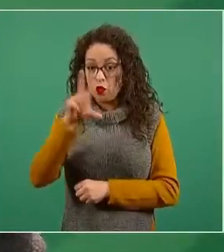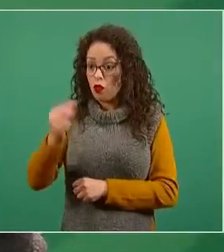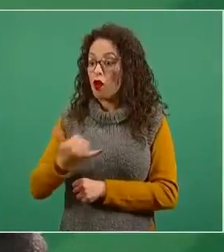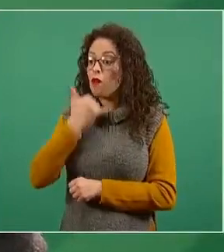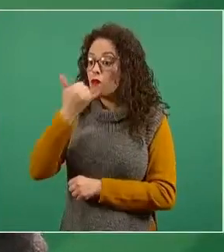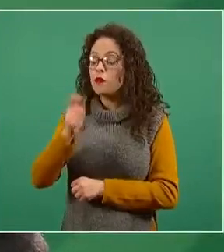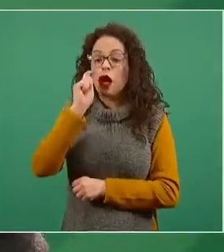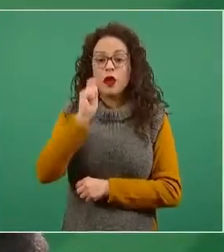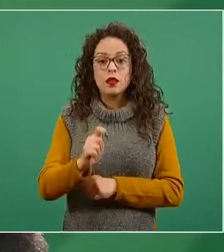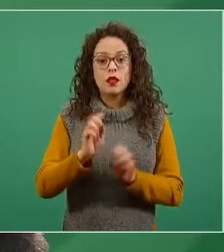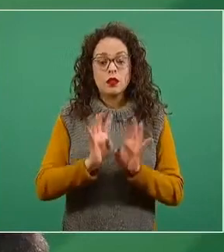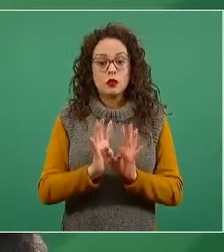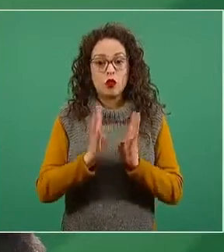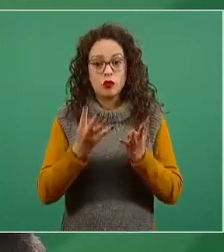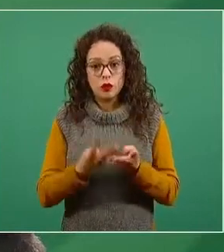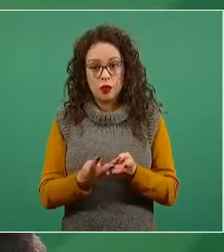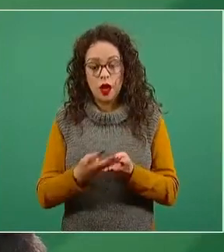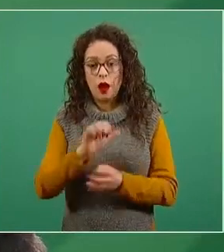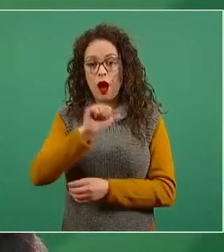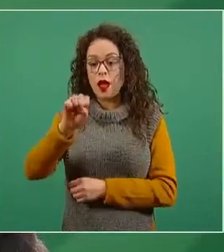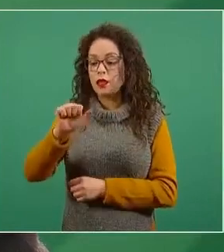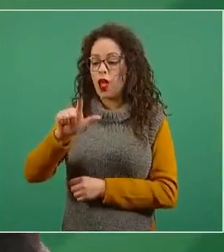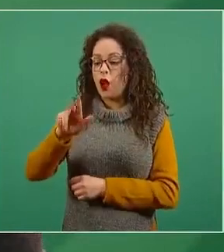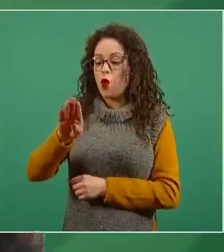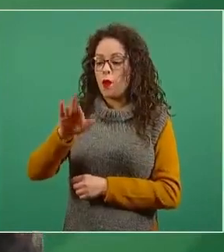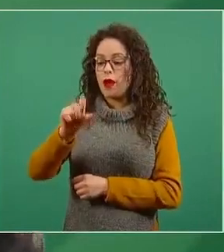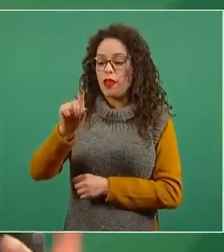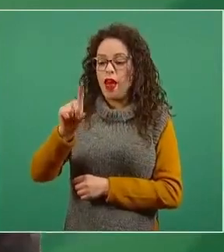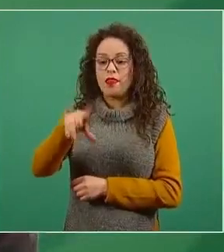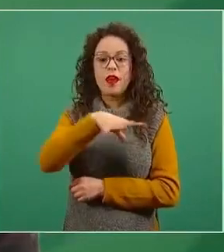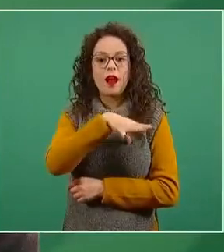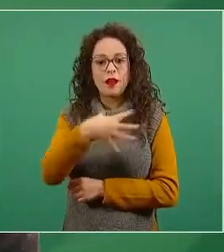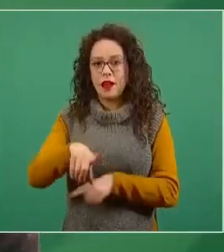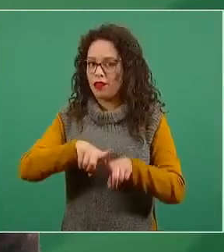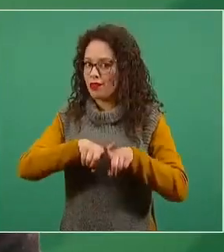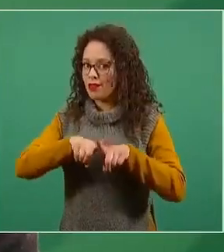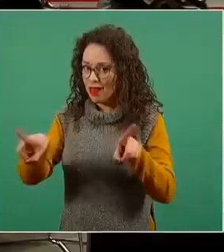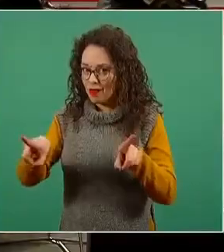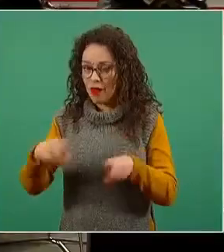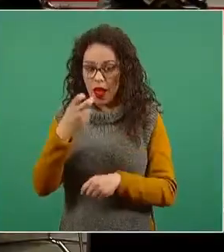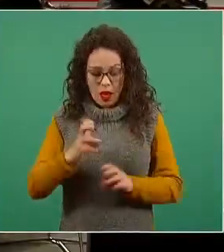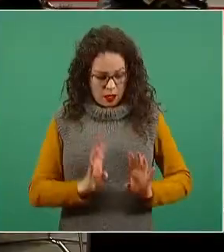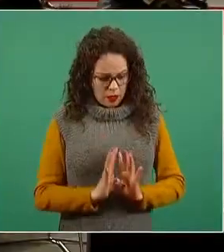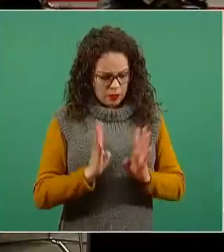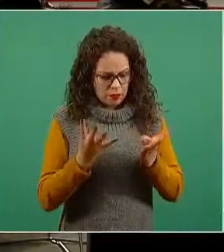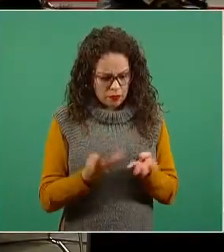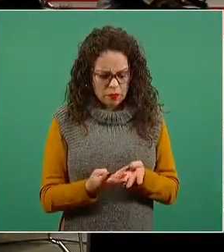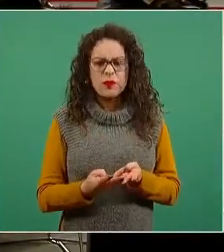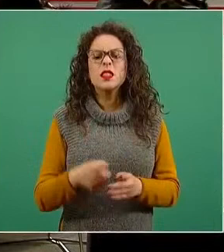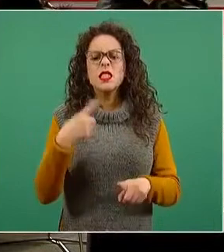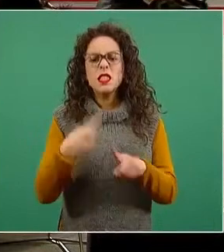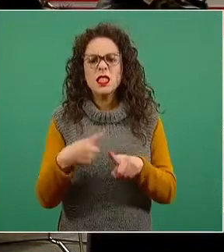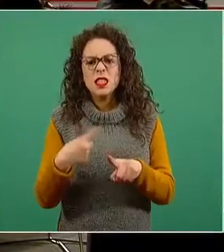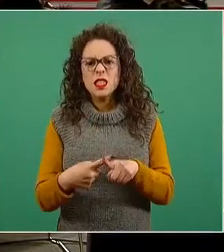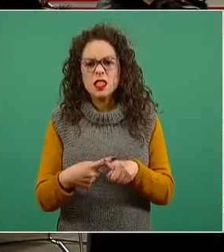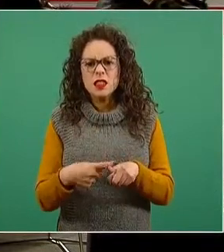Salubridad General, que es la autoridad sanitaria colegiada. El Consejo está formado por el secretario de Salud, quien lo preside,